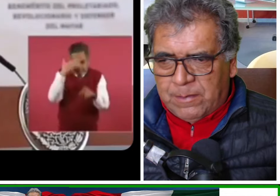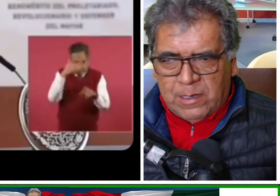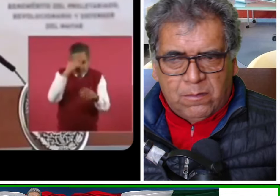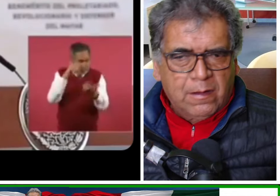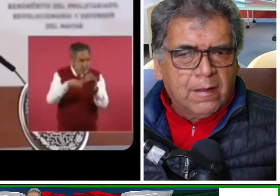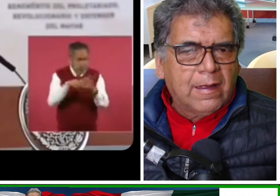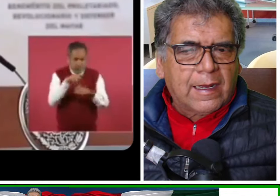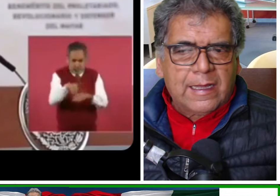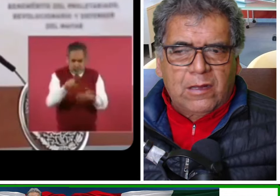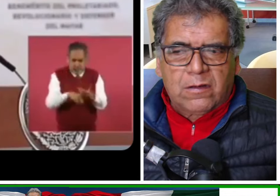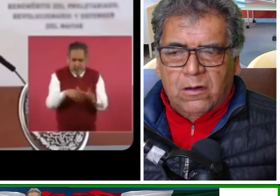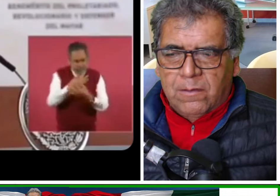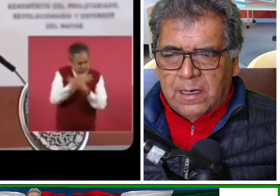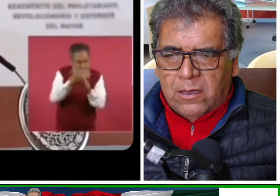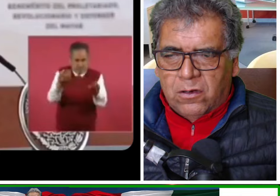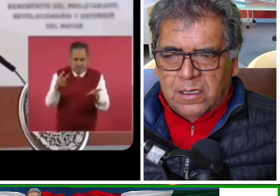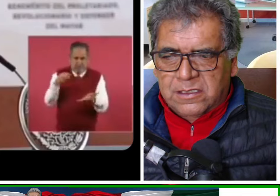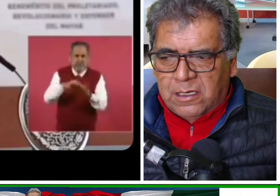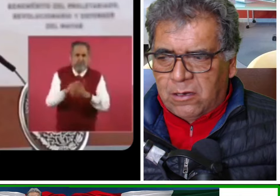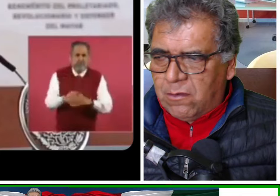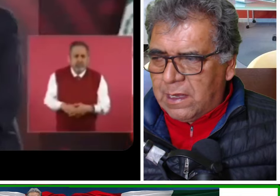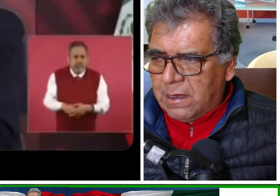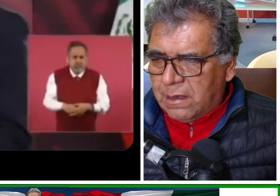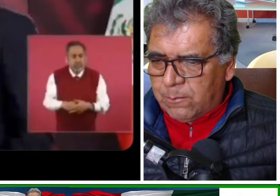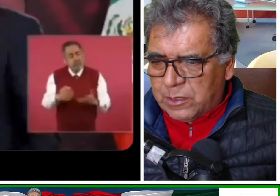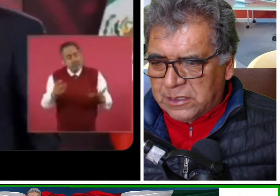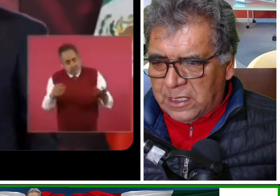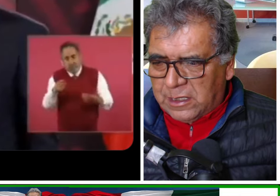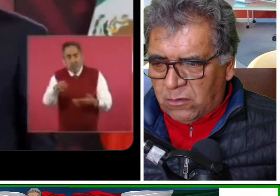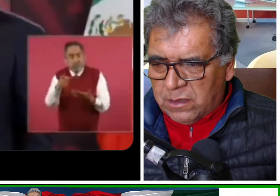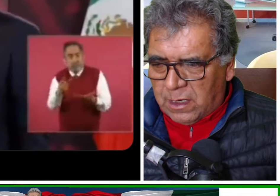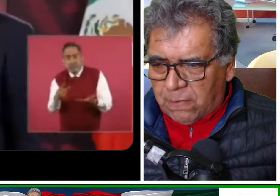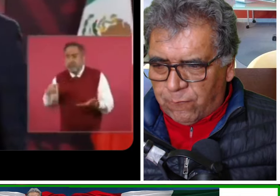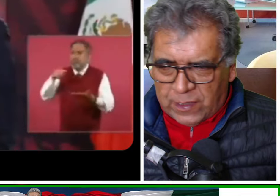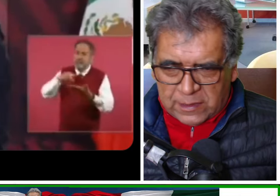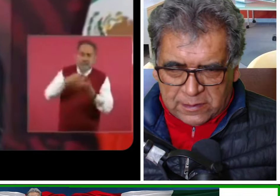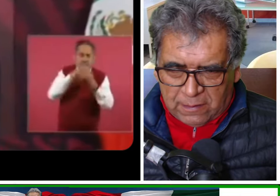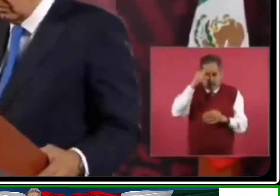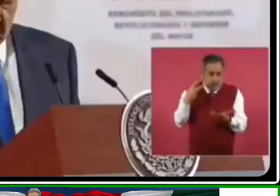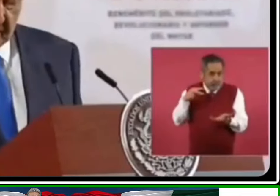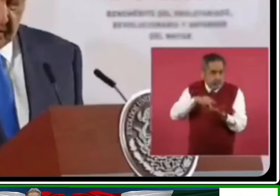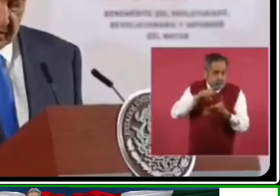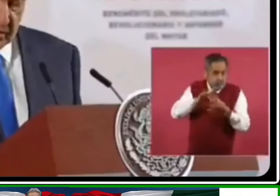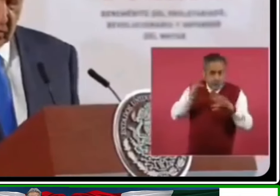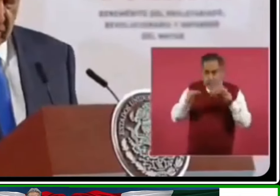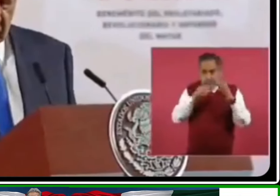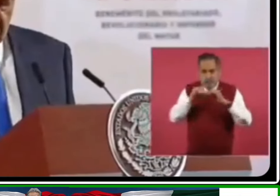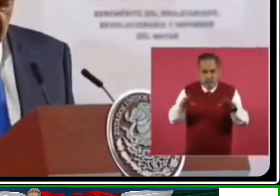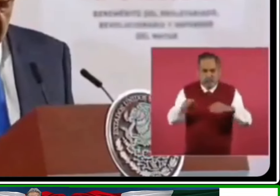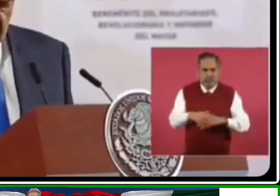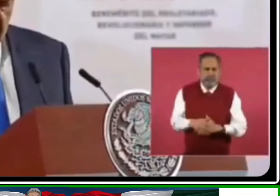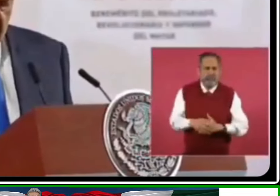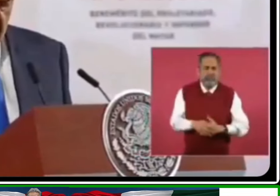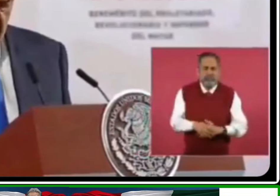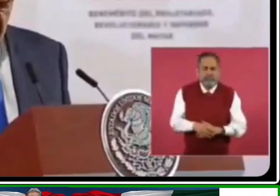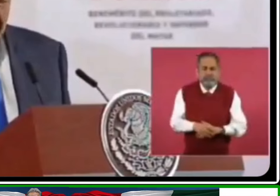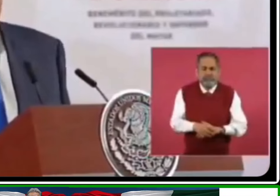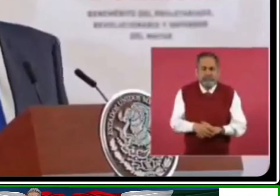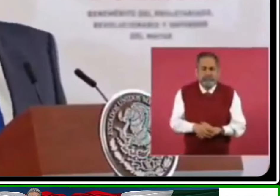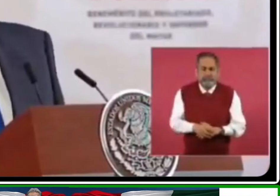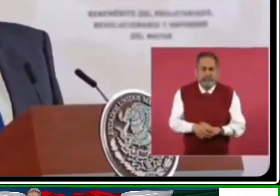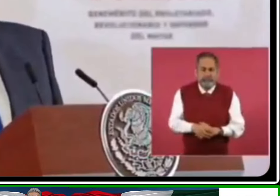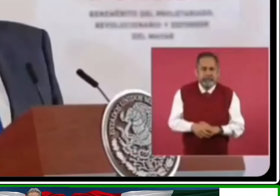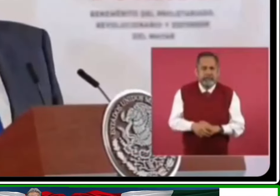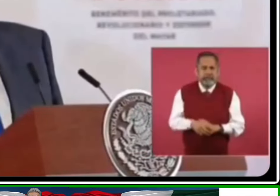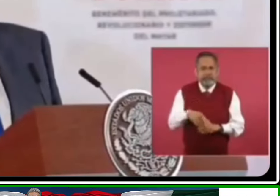ver primero qué dijo del gobernador de Sinaloa el presidente hoy en la conferencia. Esta situación,